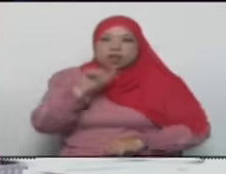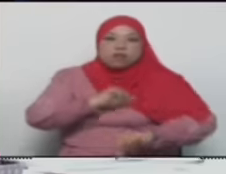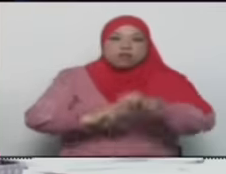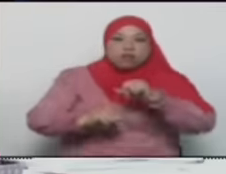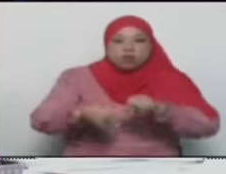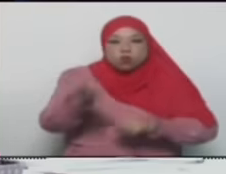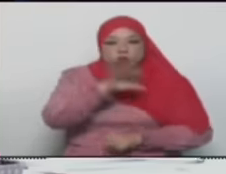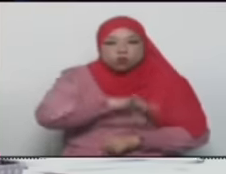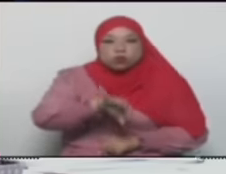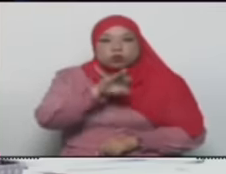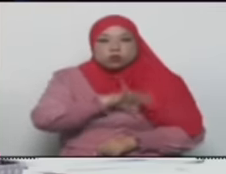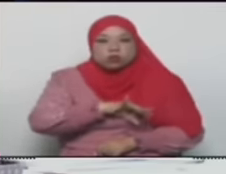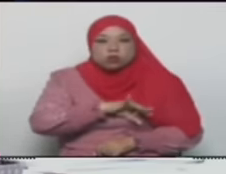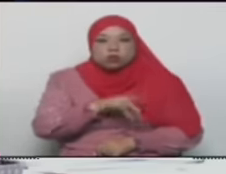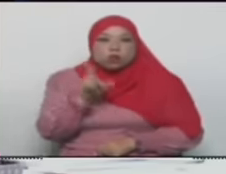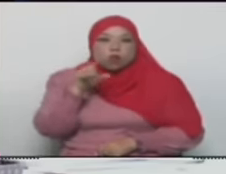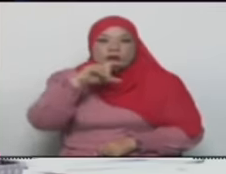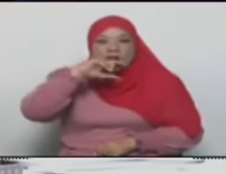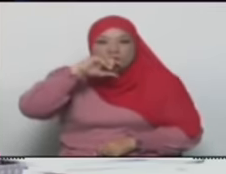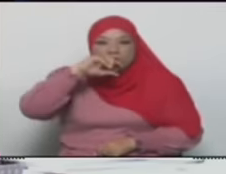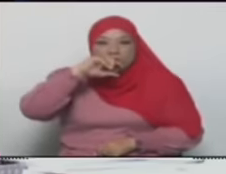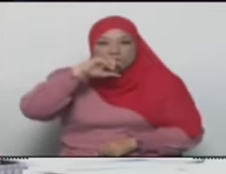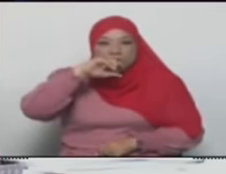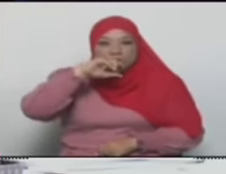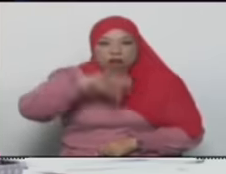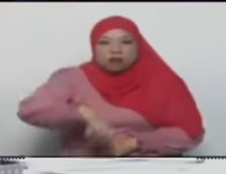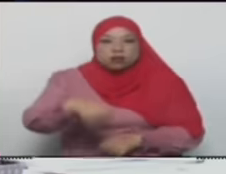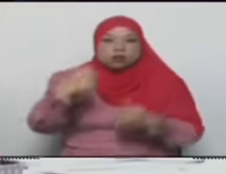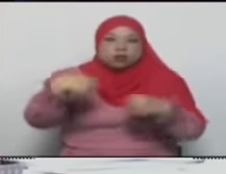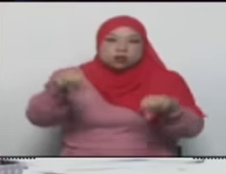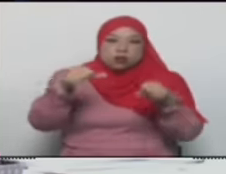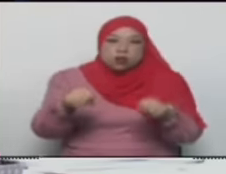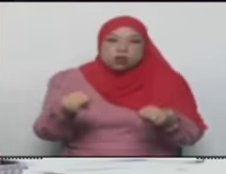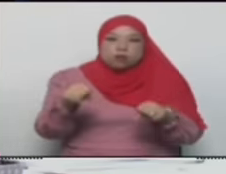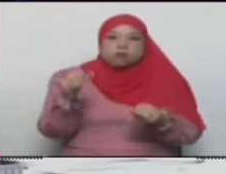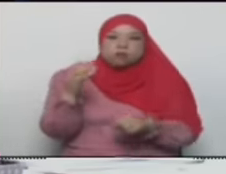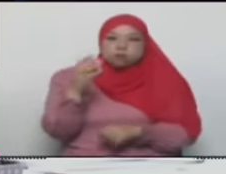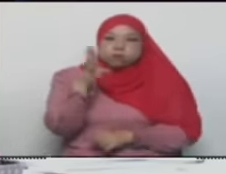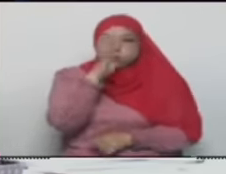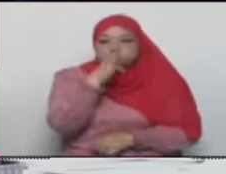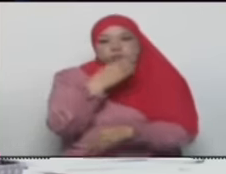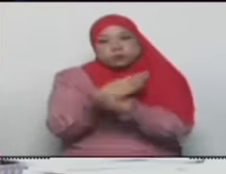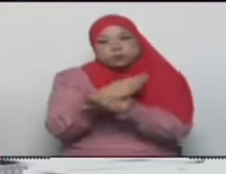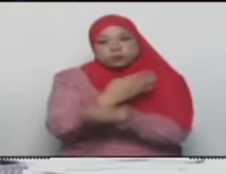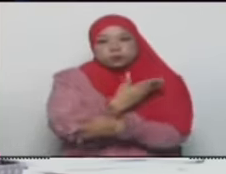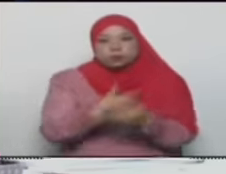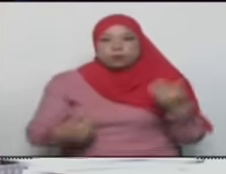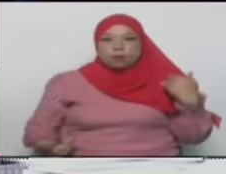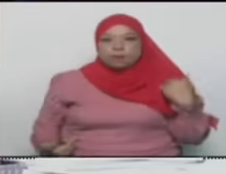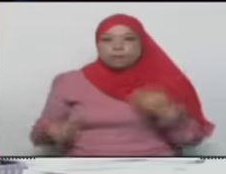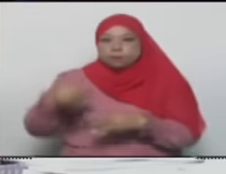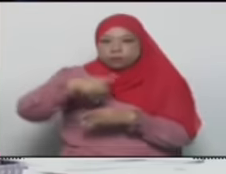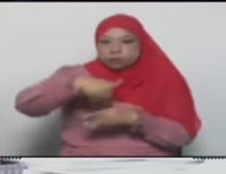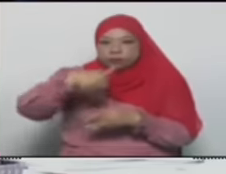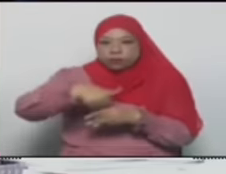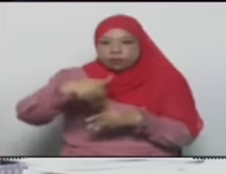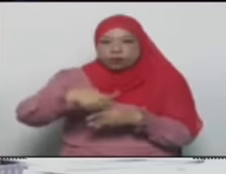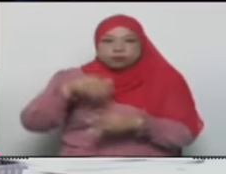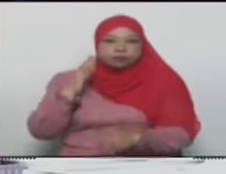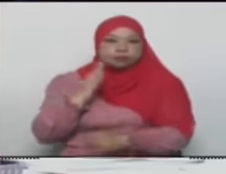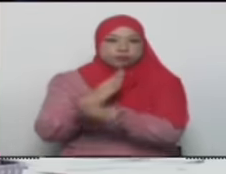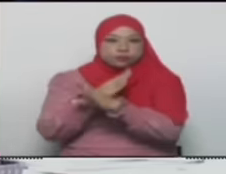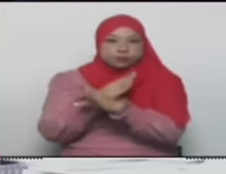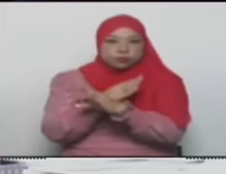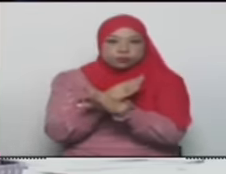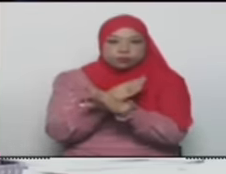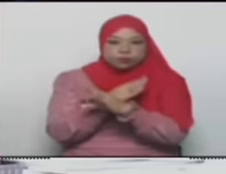descubrió todas las campañas de odio y de mentira que se aplicaron en Brasil en la campaña electoral última de Elon Musk a través